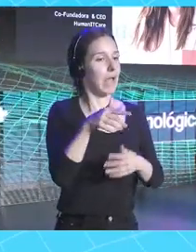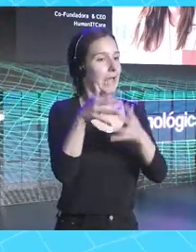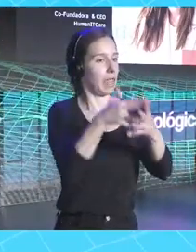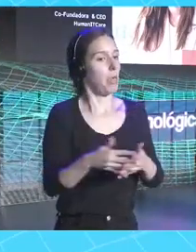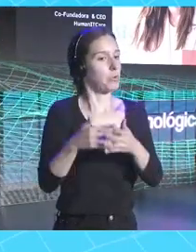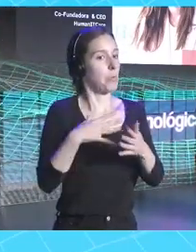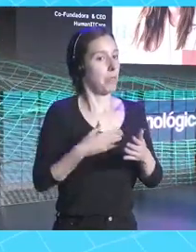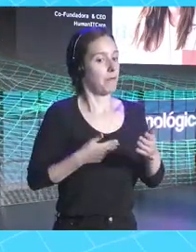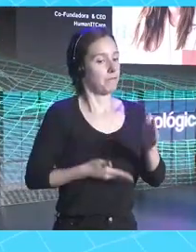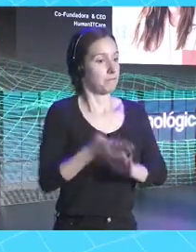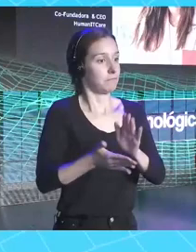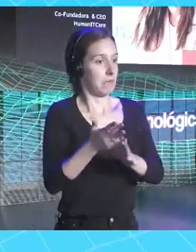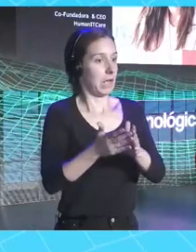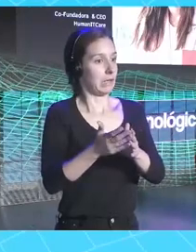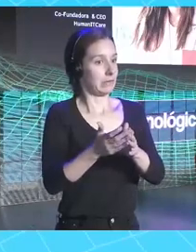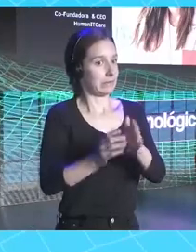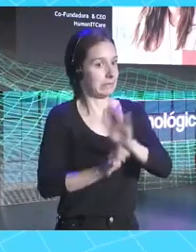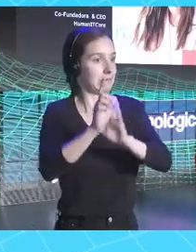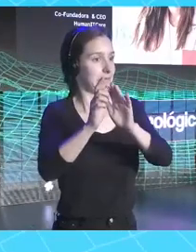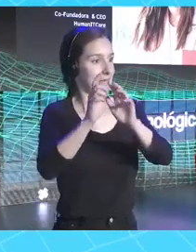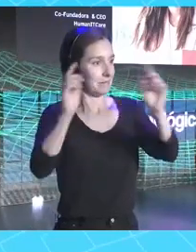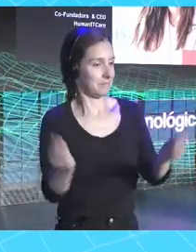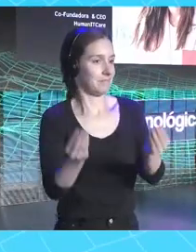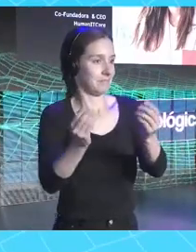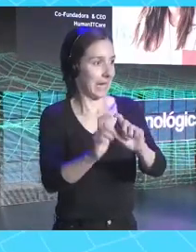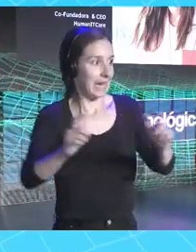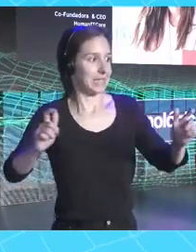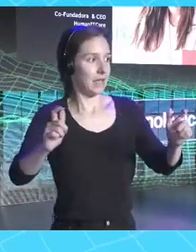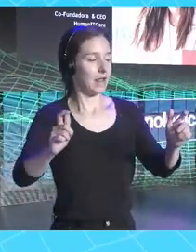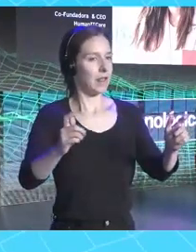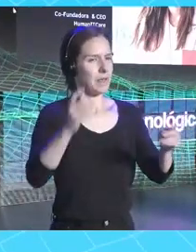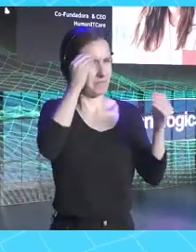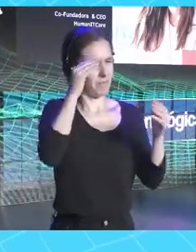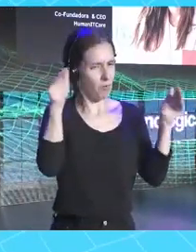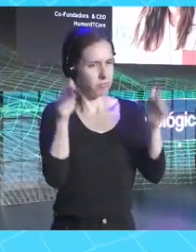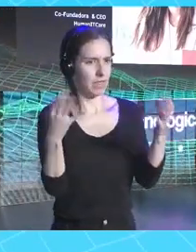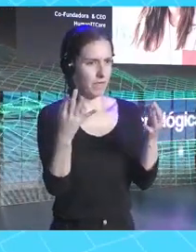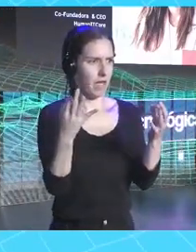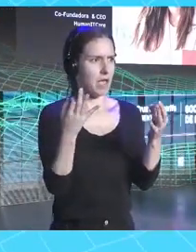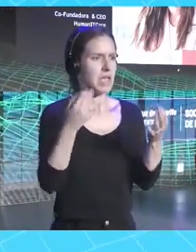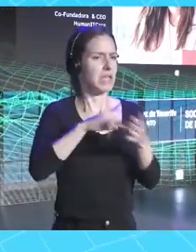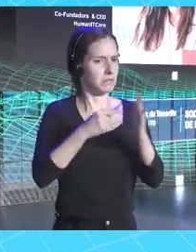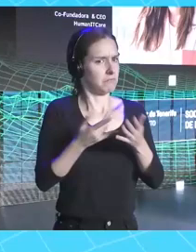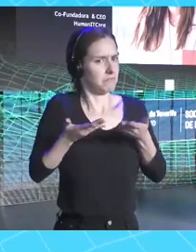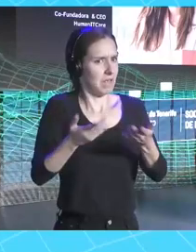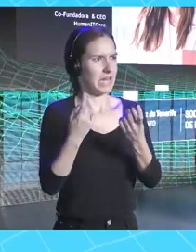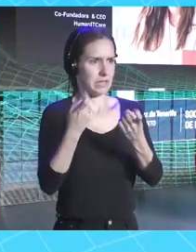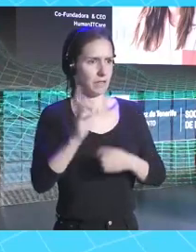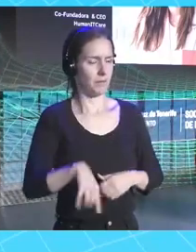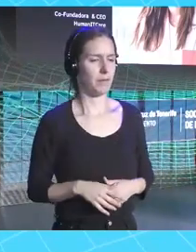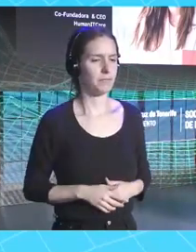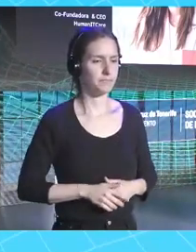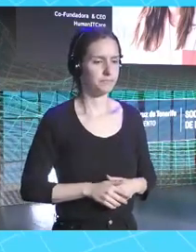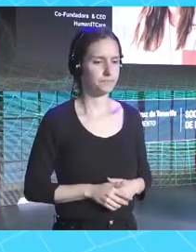puede crecer y que por lo tanto vale la pena poner el foco no y es un mercado que creemos que nuestra solución se necesita como hemos visto sobre